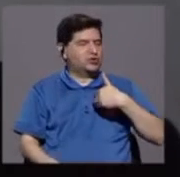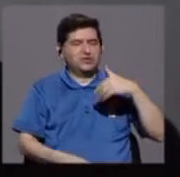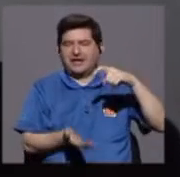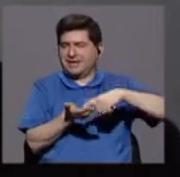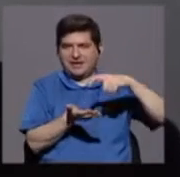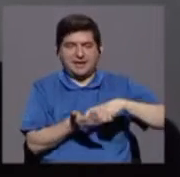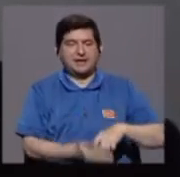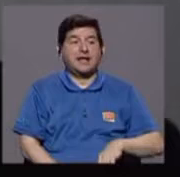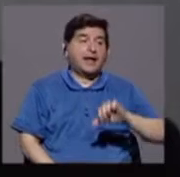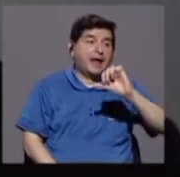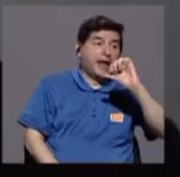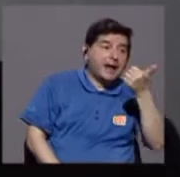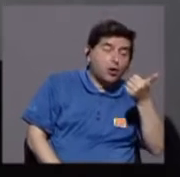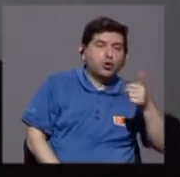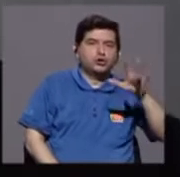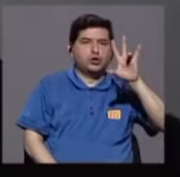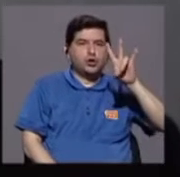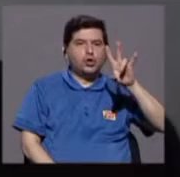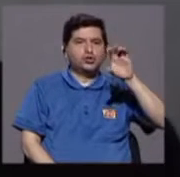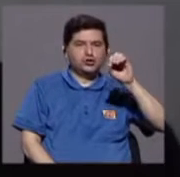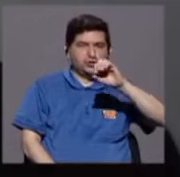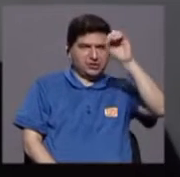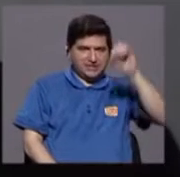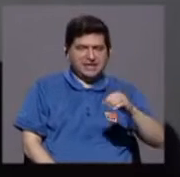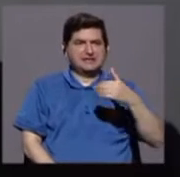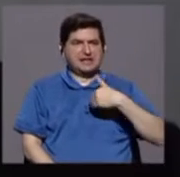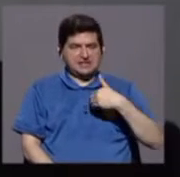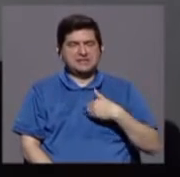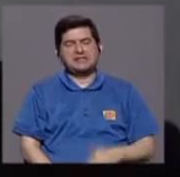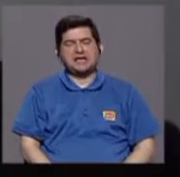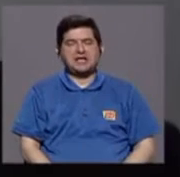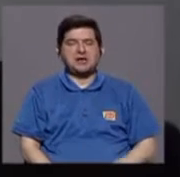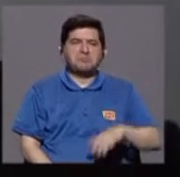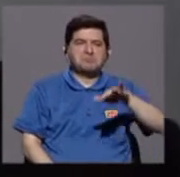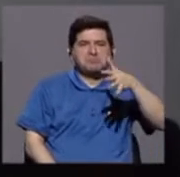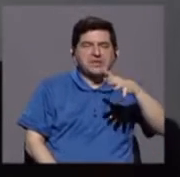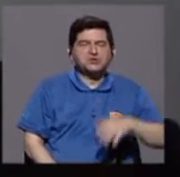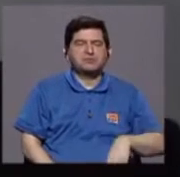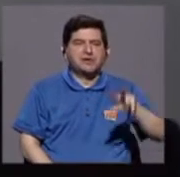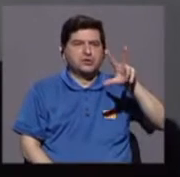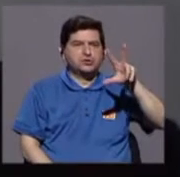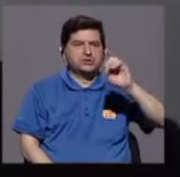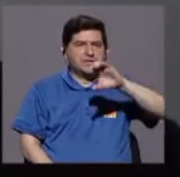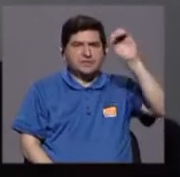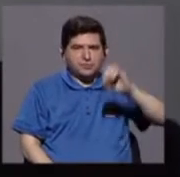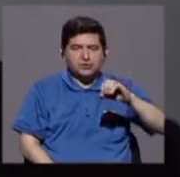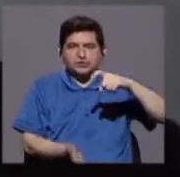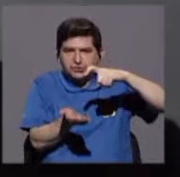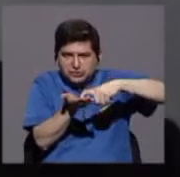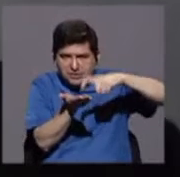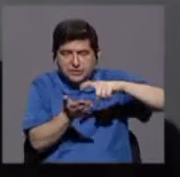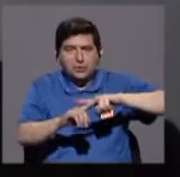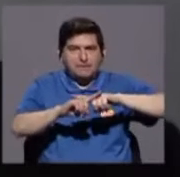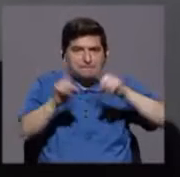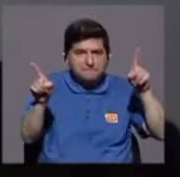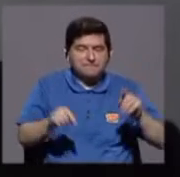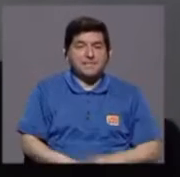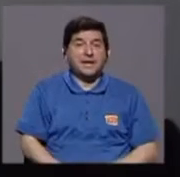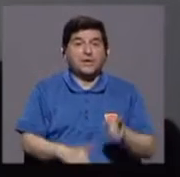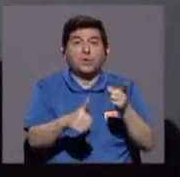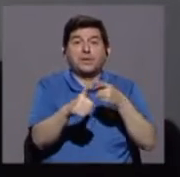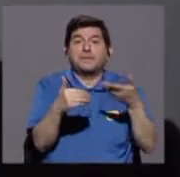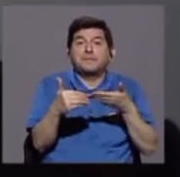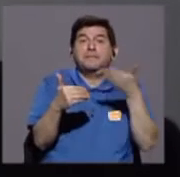70% tienen alrededor de un compromiso del 30%, pero ahí entonces surge un primer tema, un primer